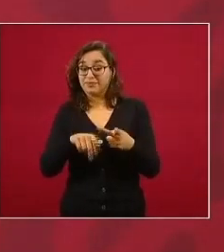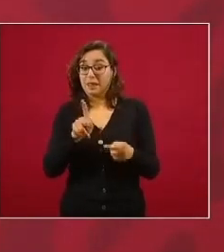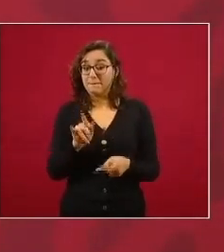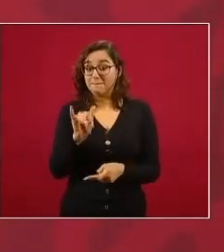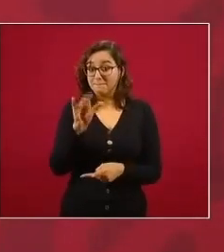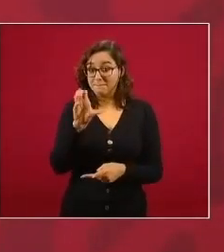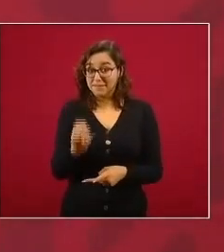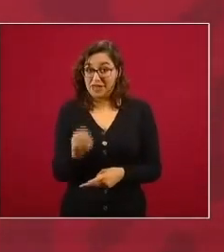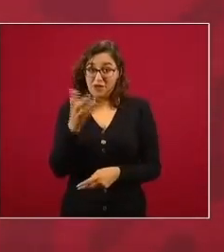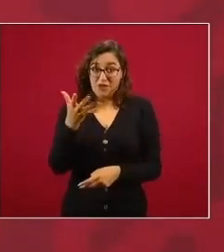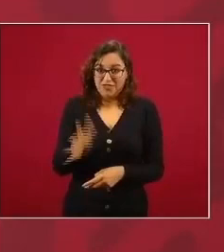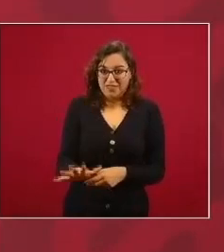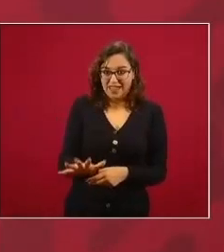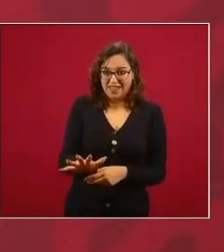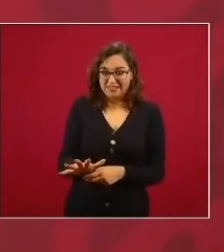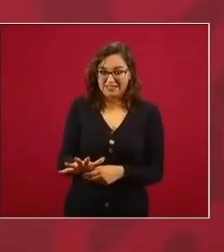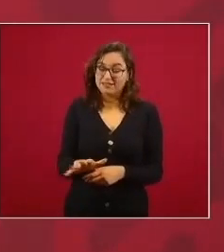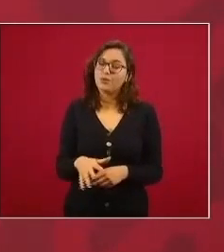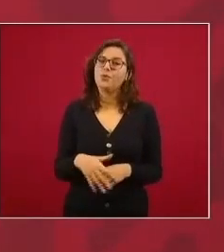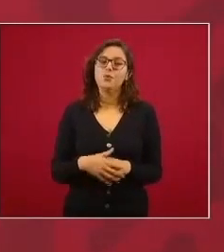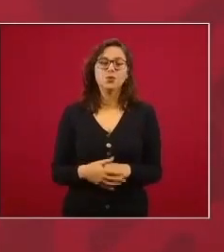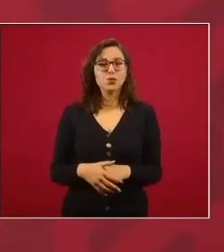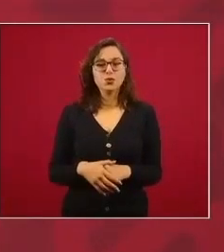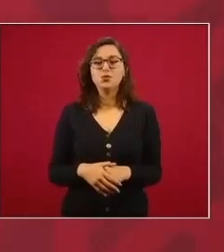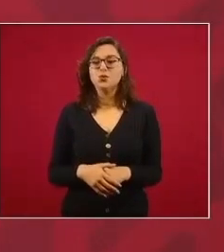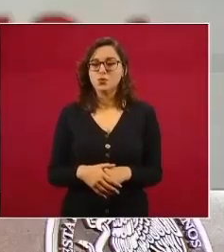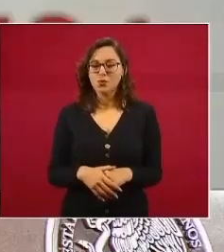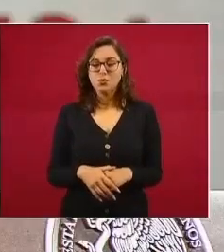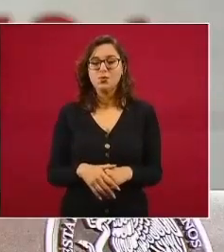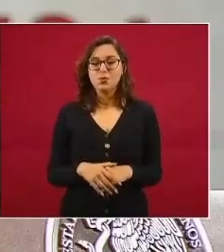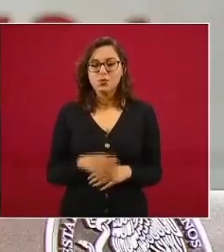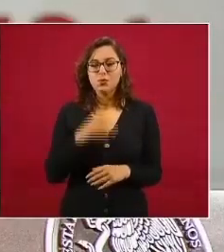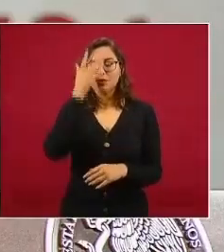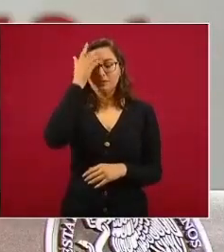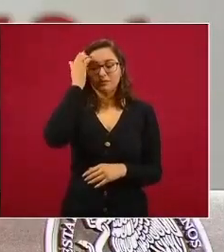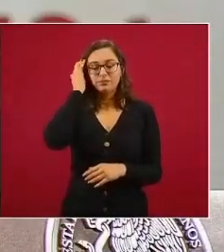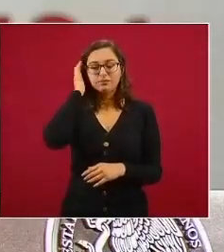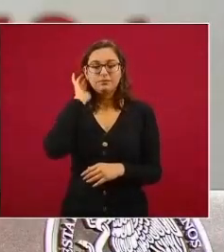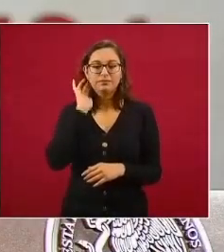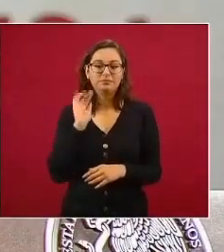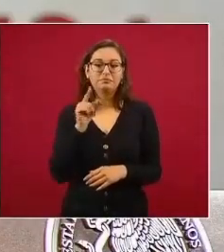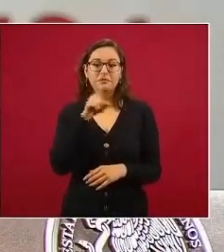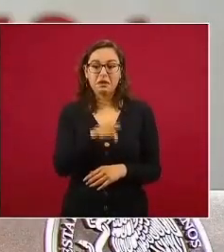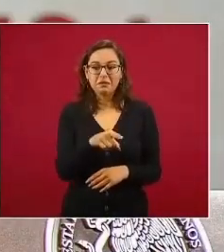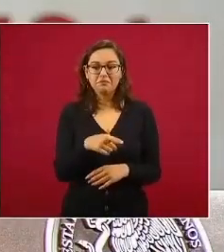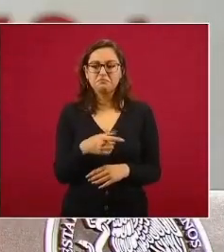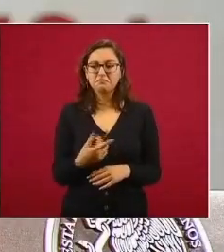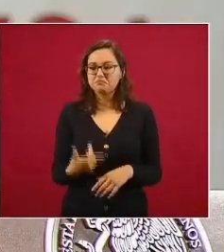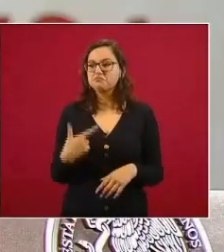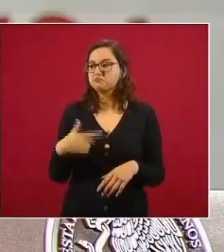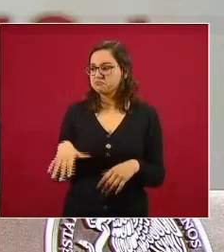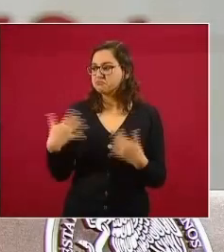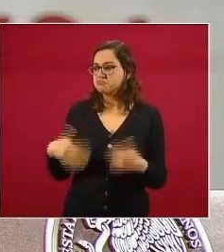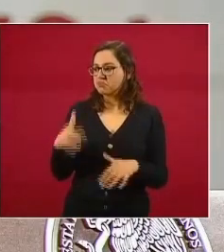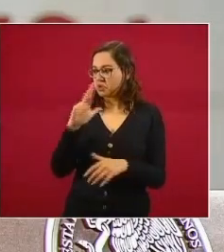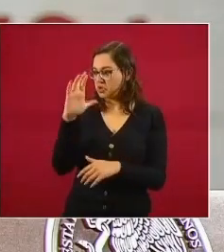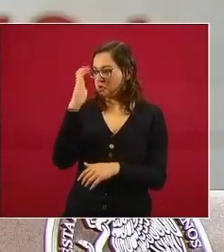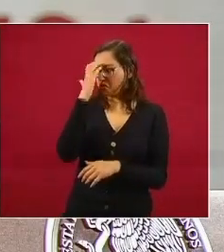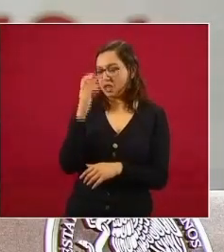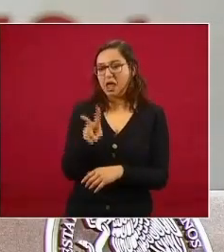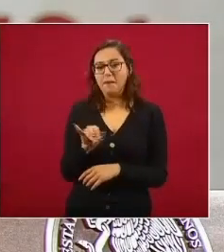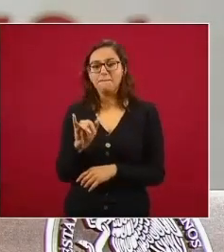X, posteriormente, que reconoce a Victoriano Huerta